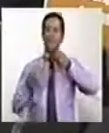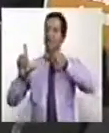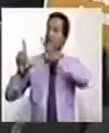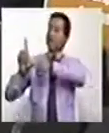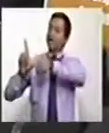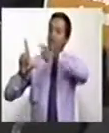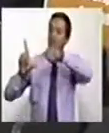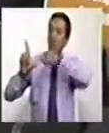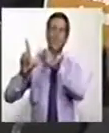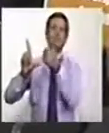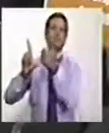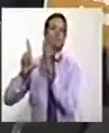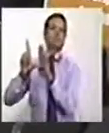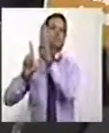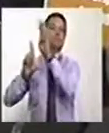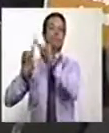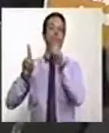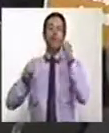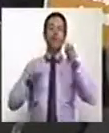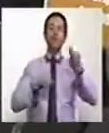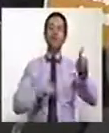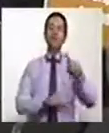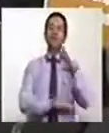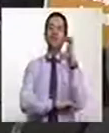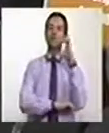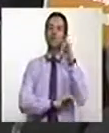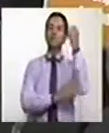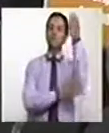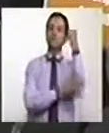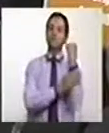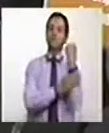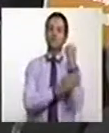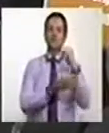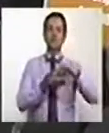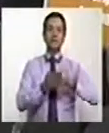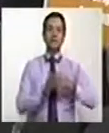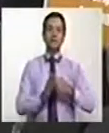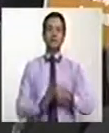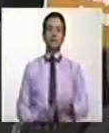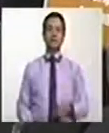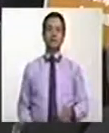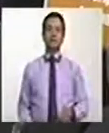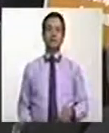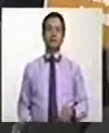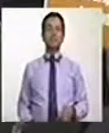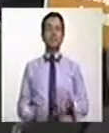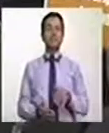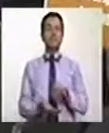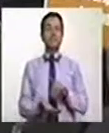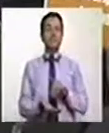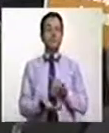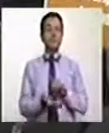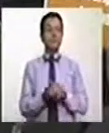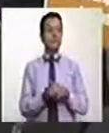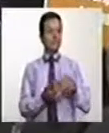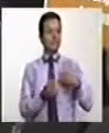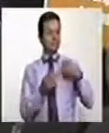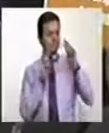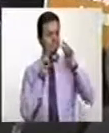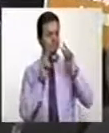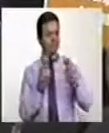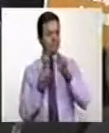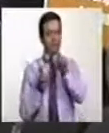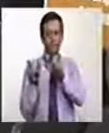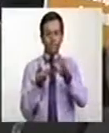mal. No se quedó con la felicidad de que a los agremiados suyos les fuera bien.